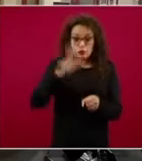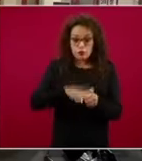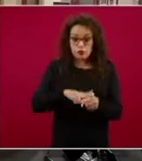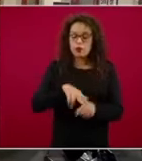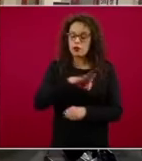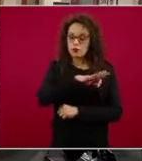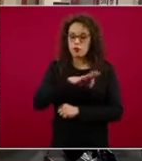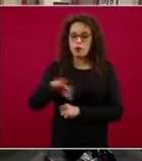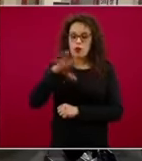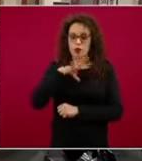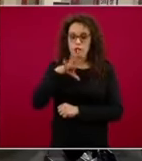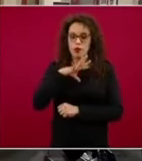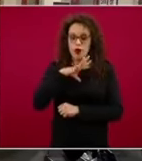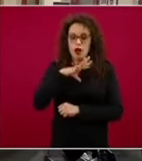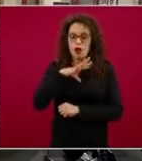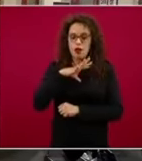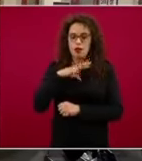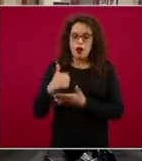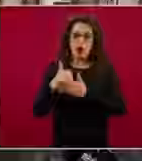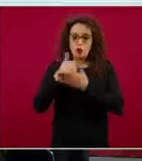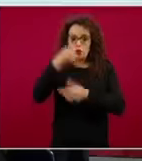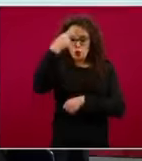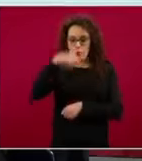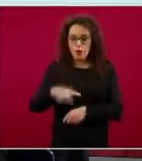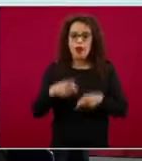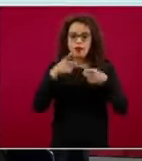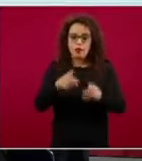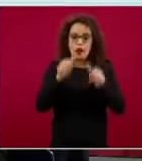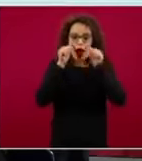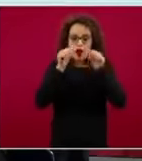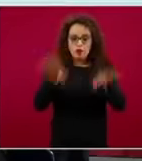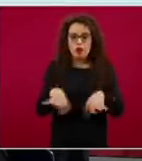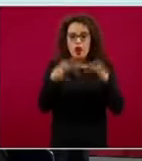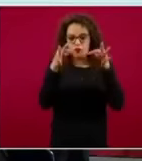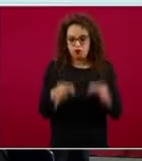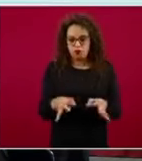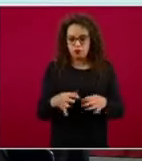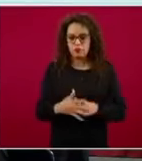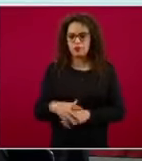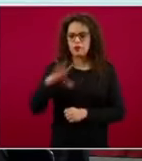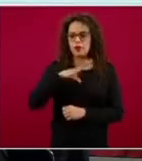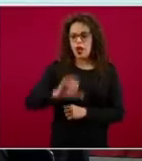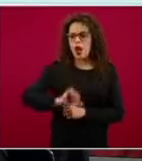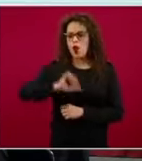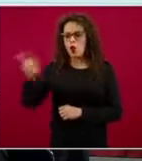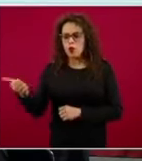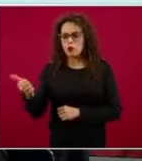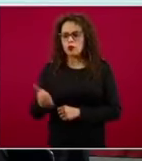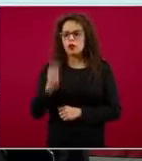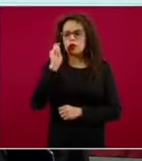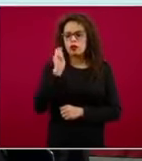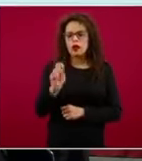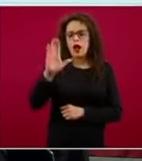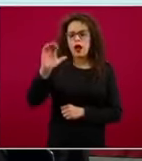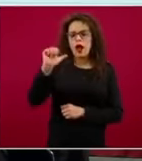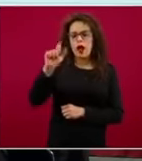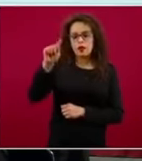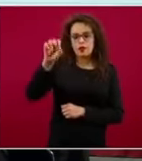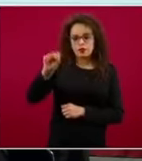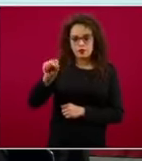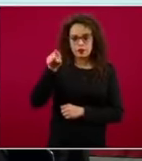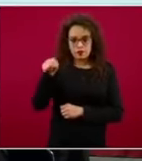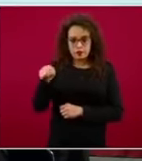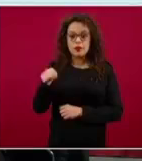mayor capacidad resolutiva. También se tienen algunos centros de atención temporal que muchas entidades incluyeron, y lo que estamos